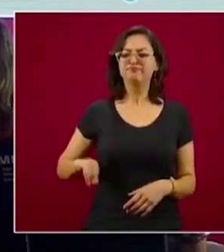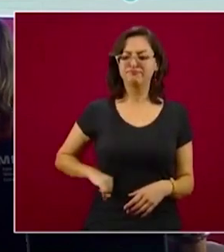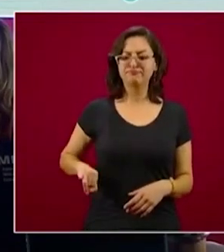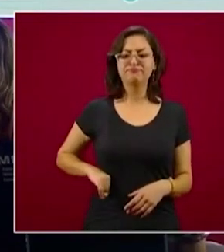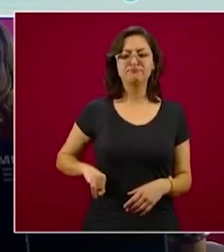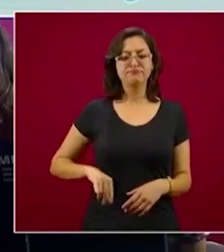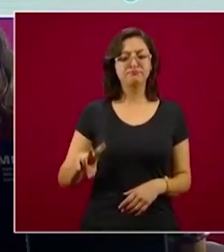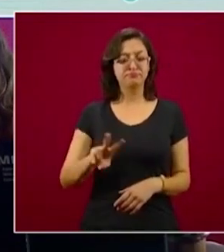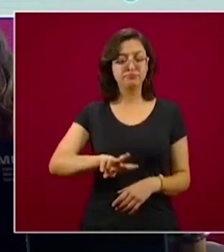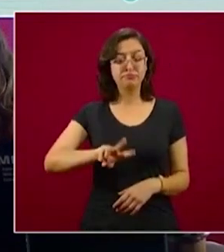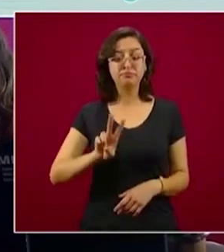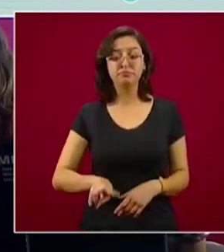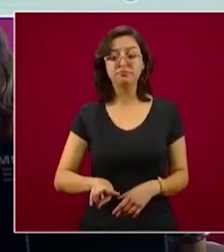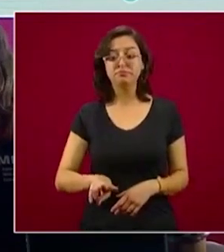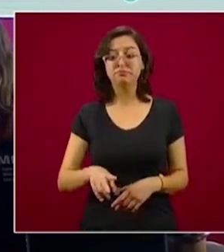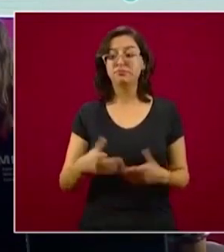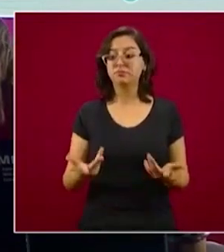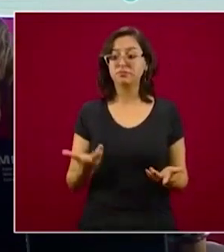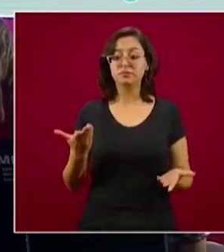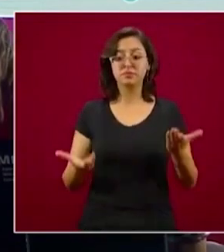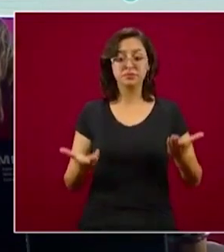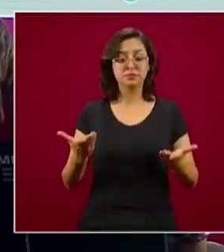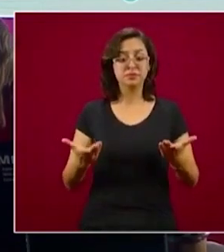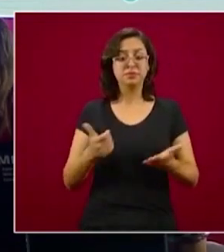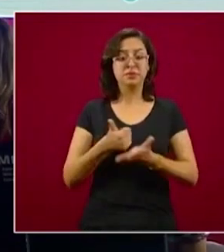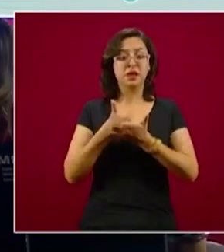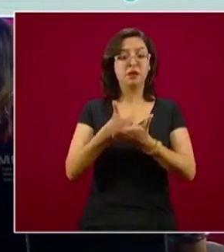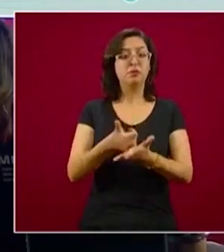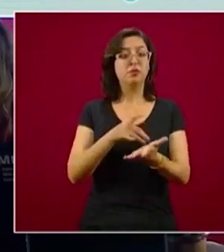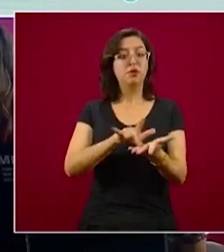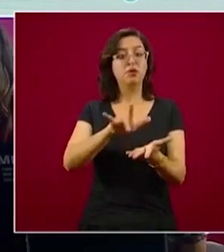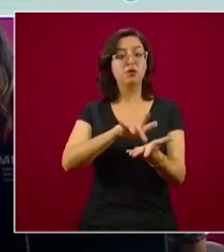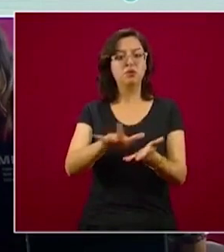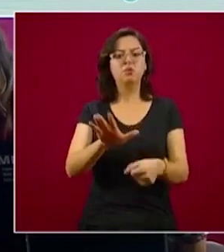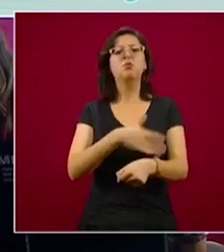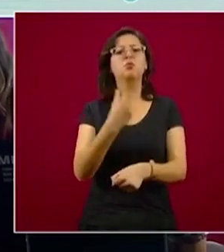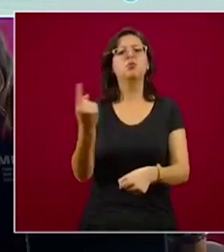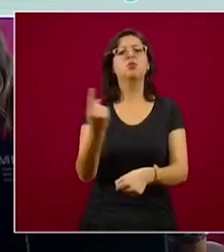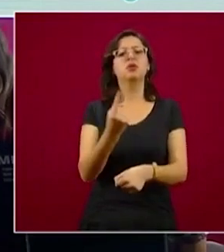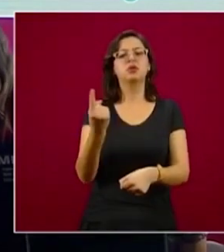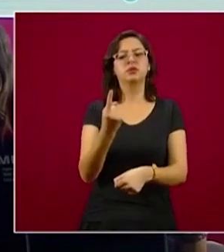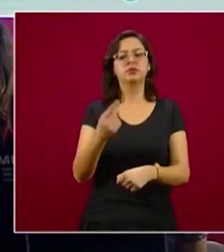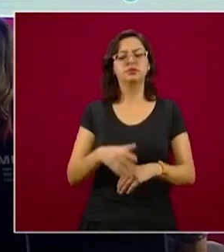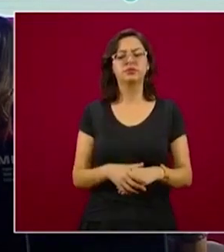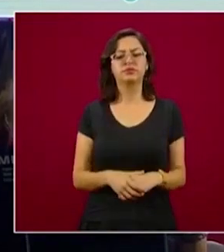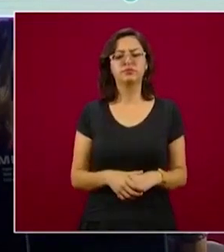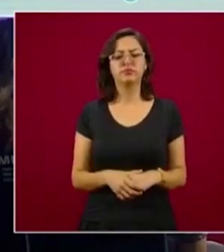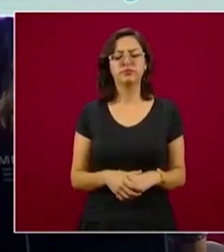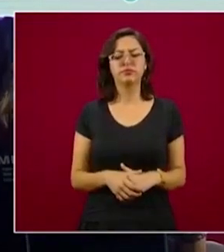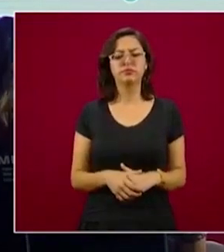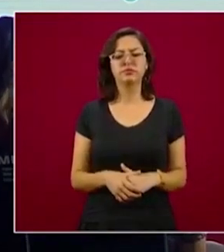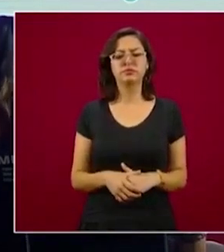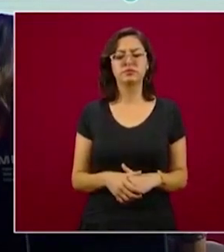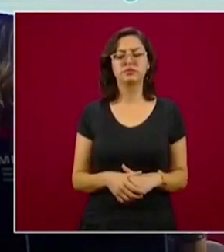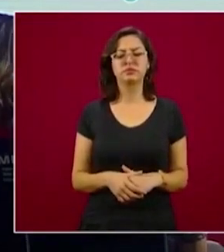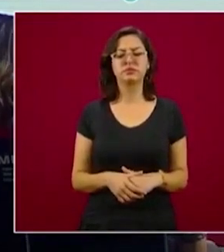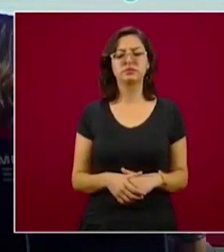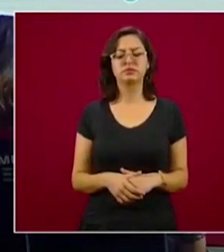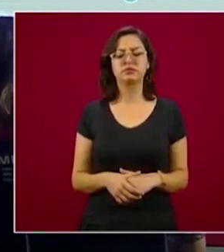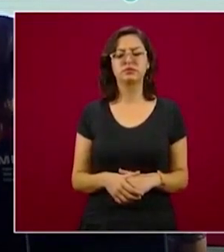en este balance? Por un lado, el Instituto Mexicano del Seguro Social